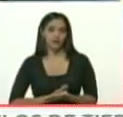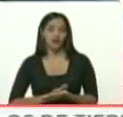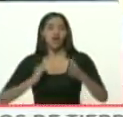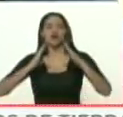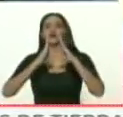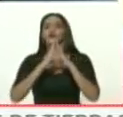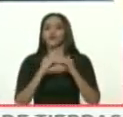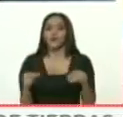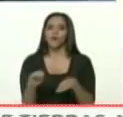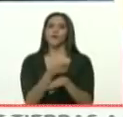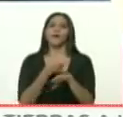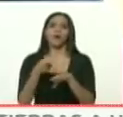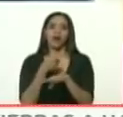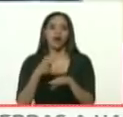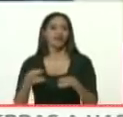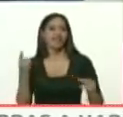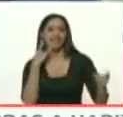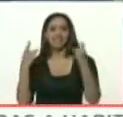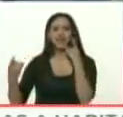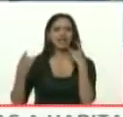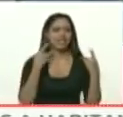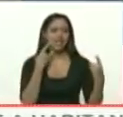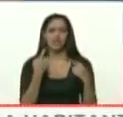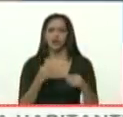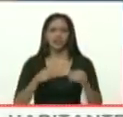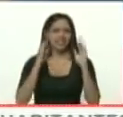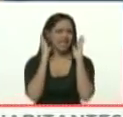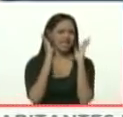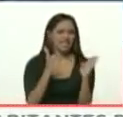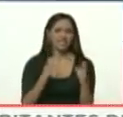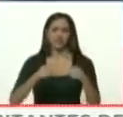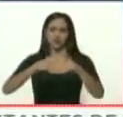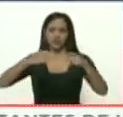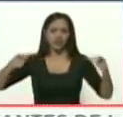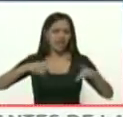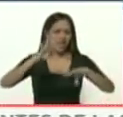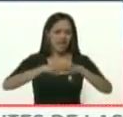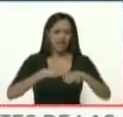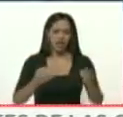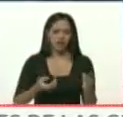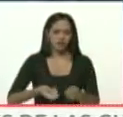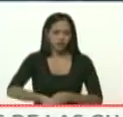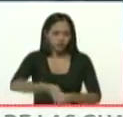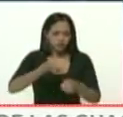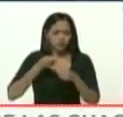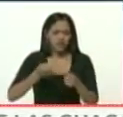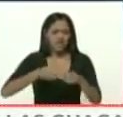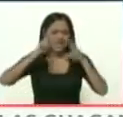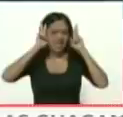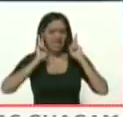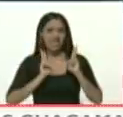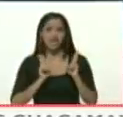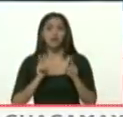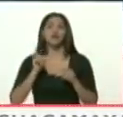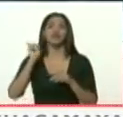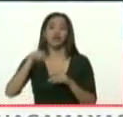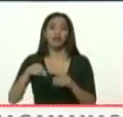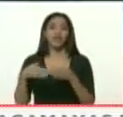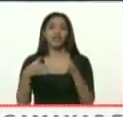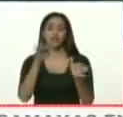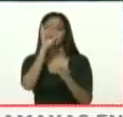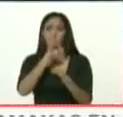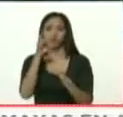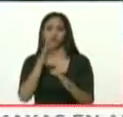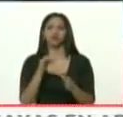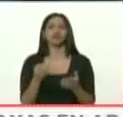los gobernadores y gobernadoras activados haciendo mantenimiento de los drenajes. Estamos haciendo mantenimiento al Guaire en estos